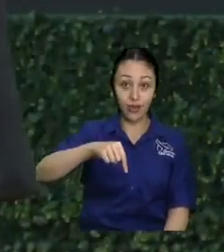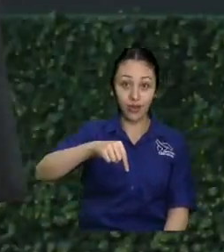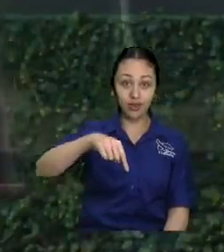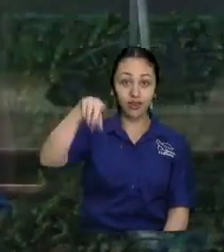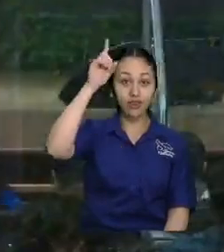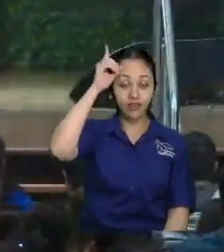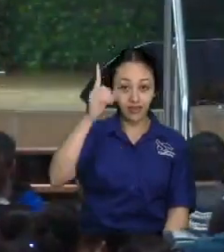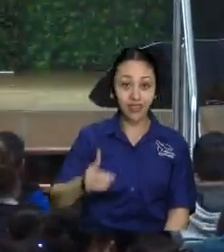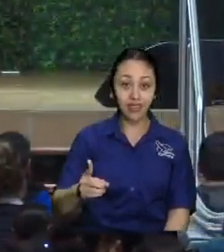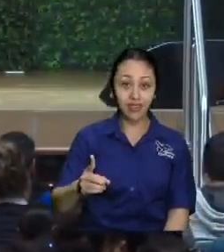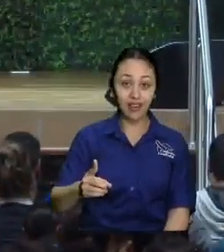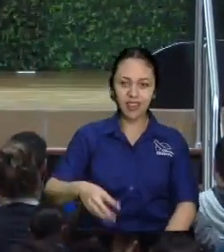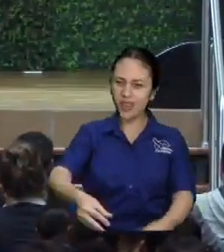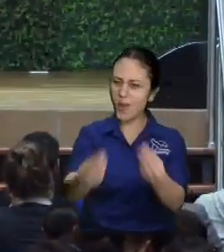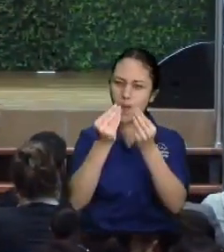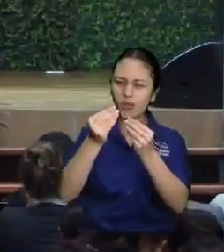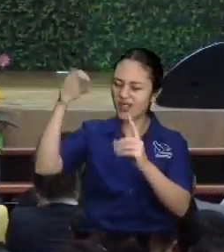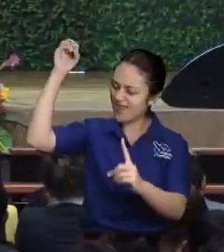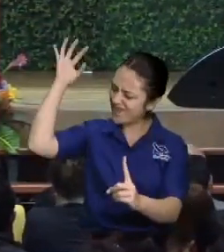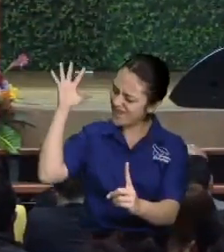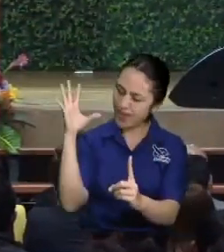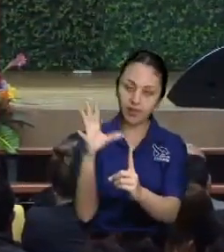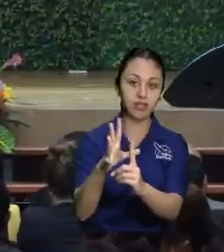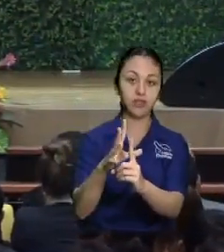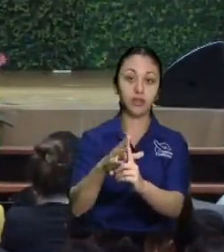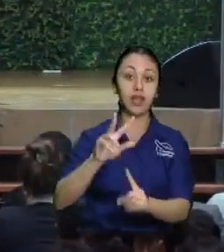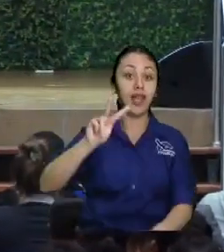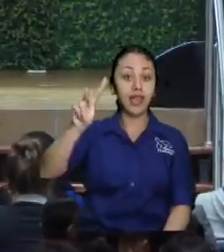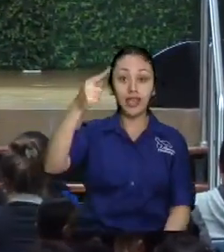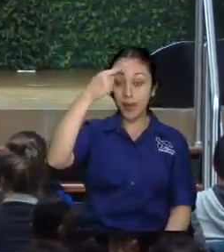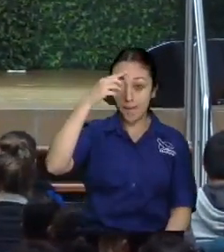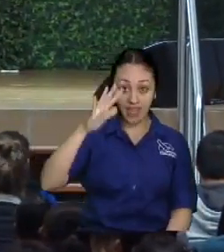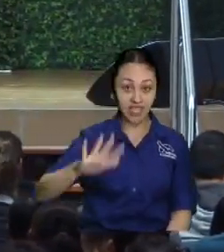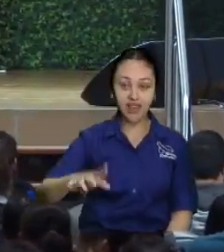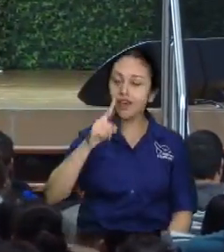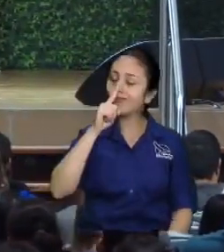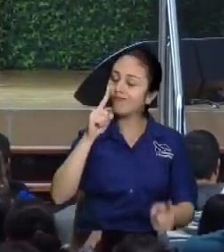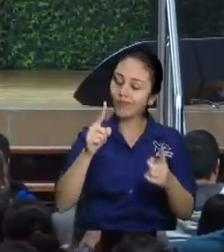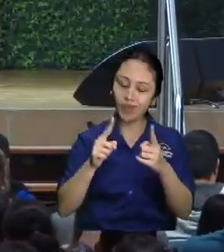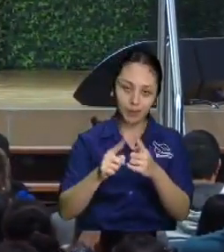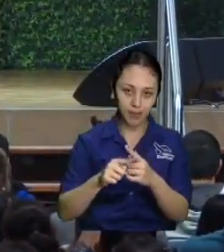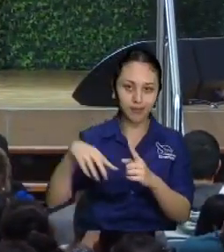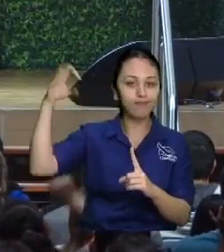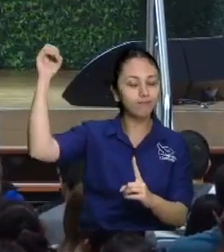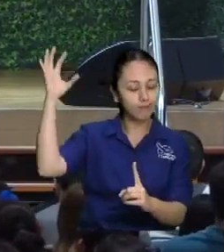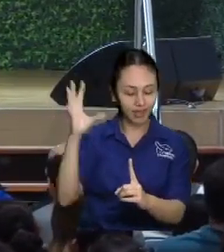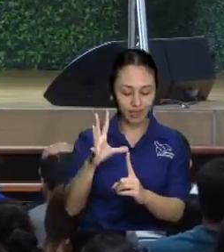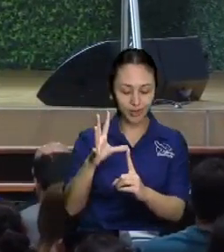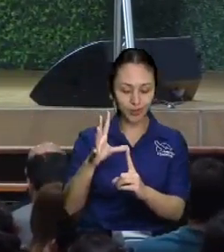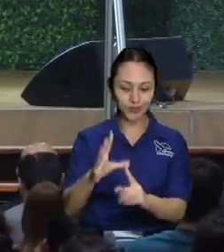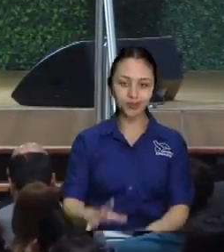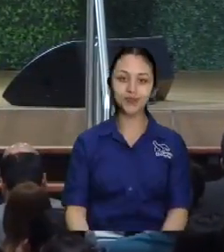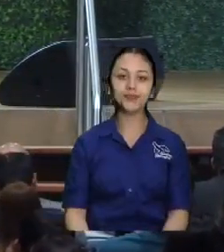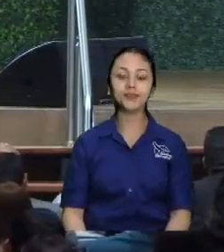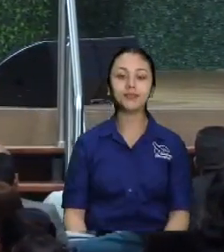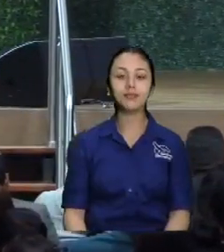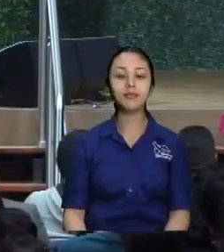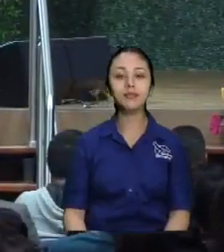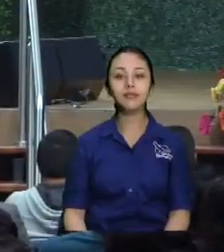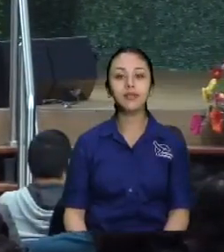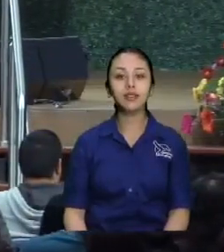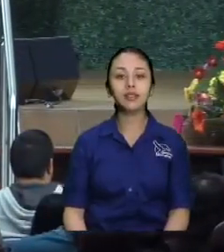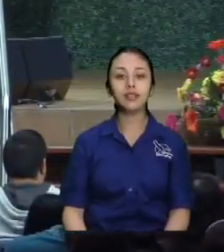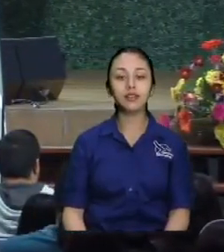mucha bendición para cada uno de nosotros. Y mañana así también será, con la ayuda del Señor. ¿Verdad? No sé